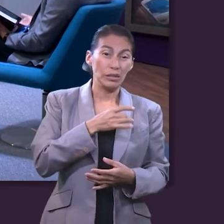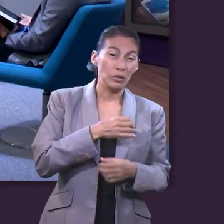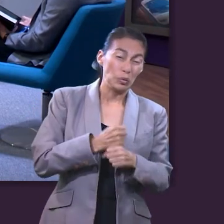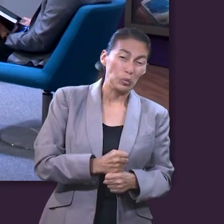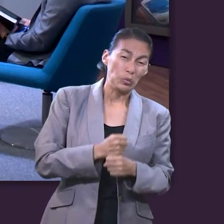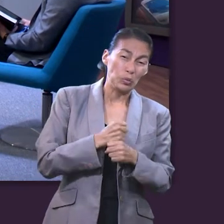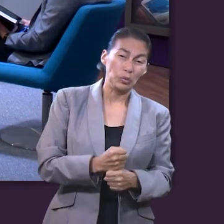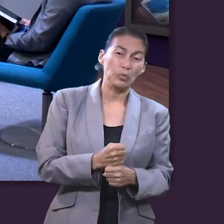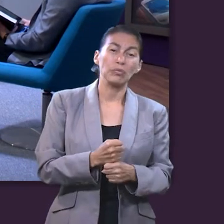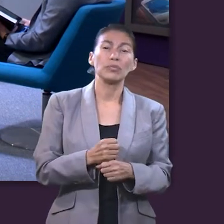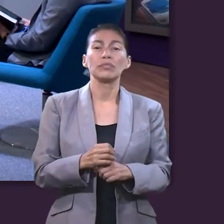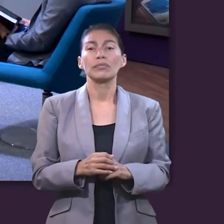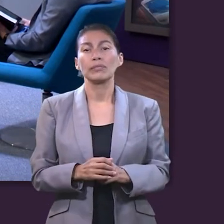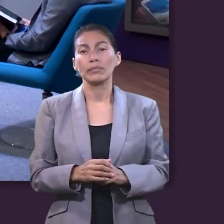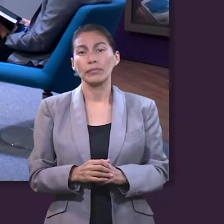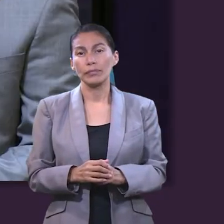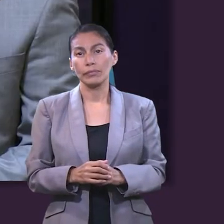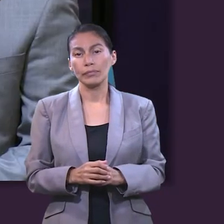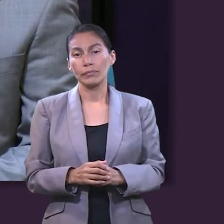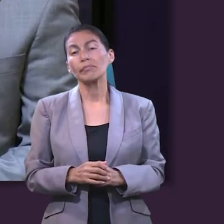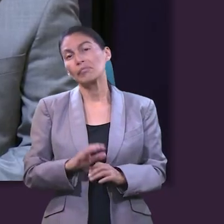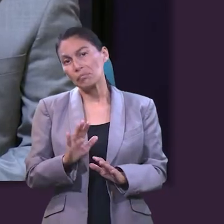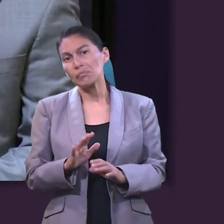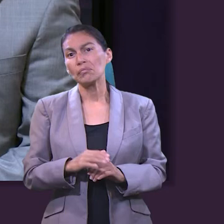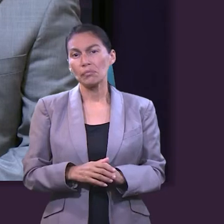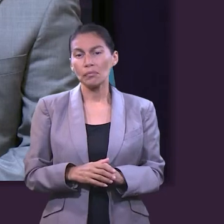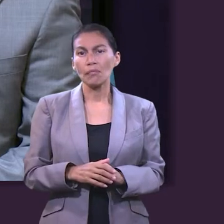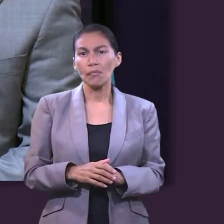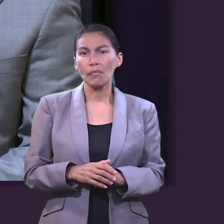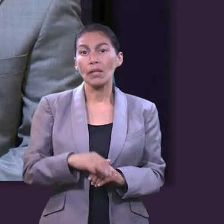Pienso que debió haber sido también doloroso para él.